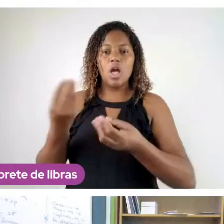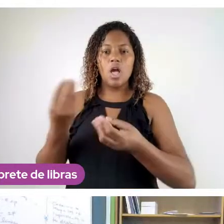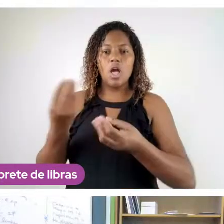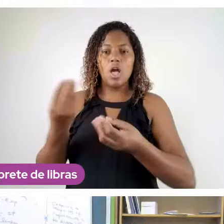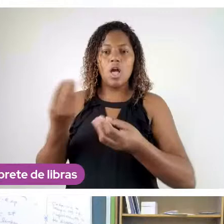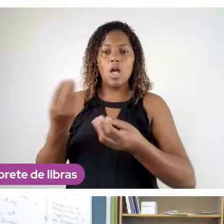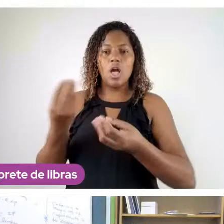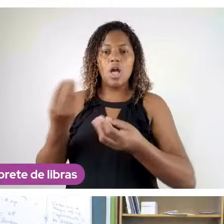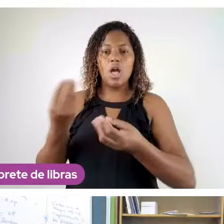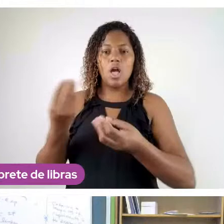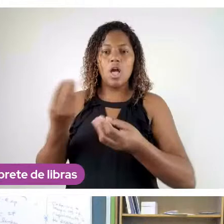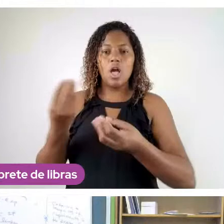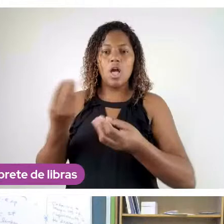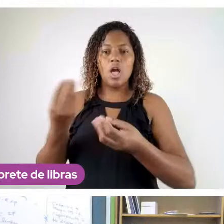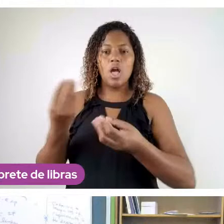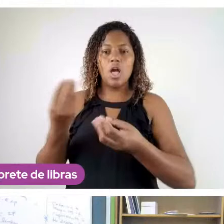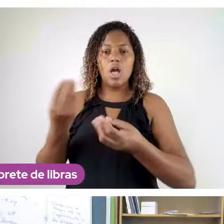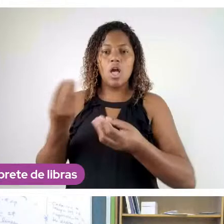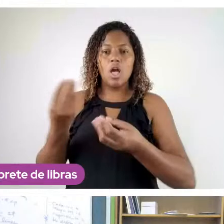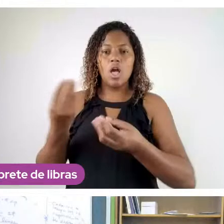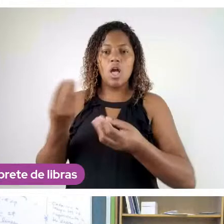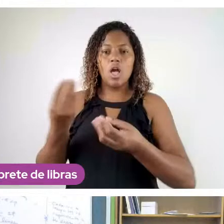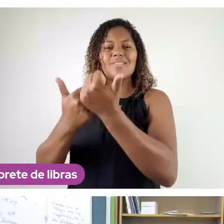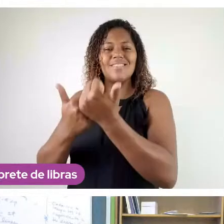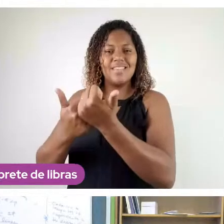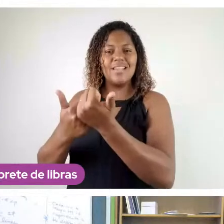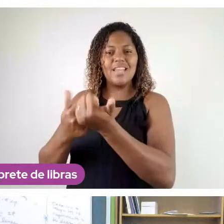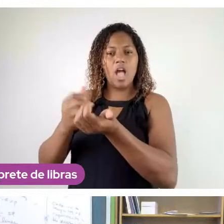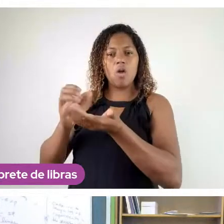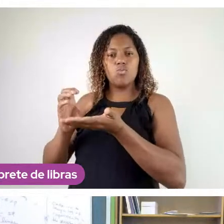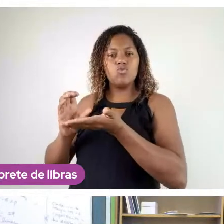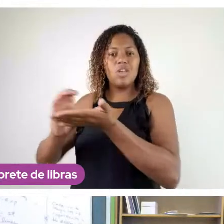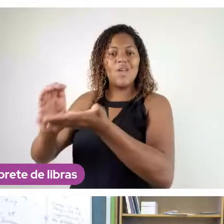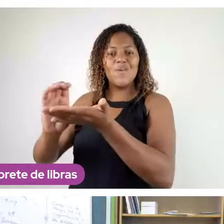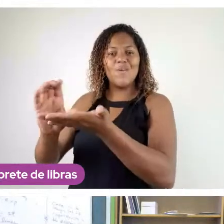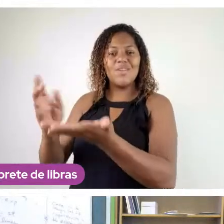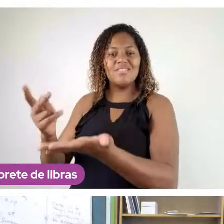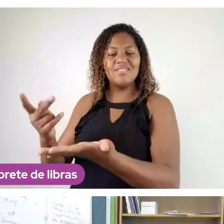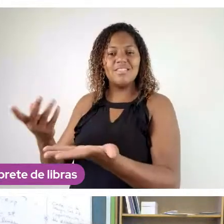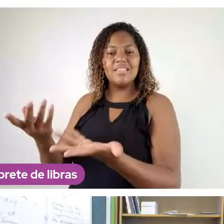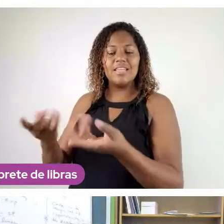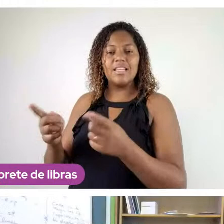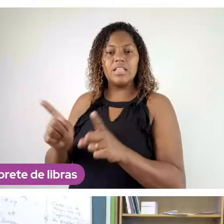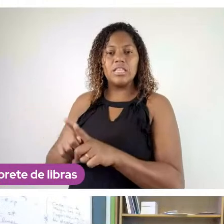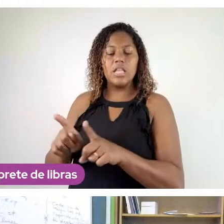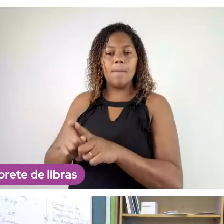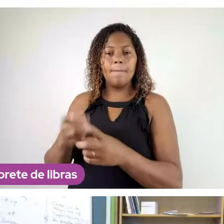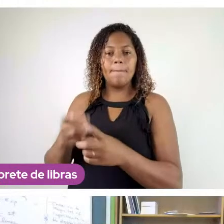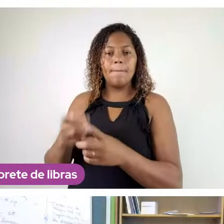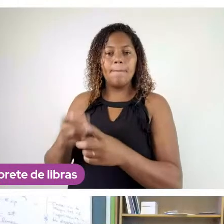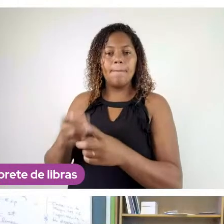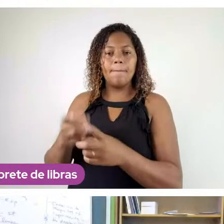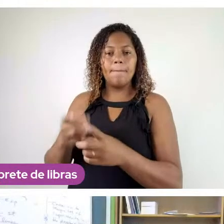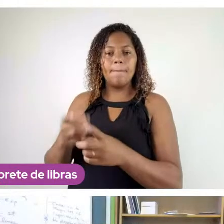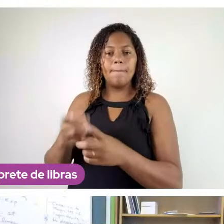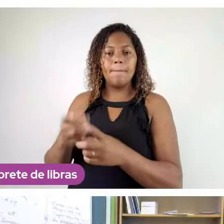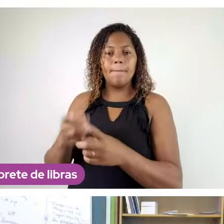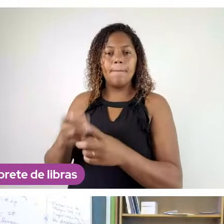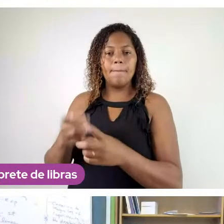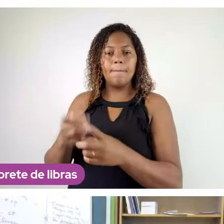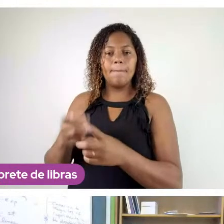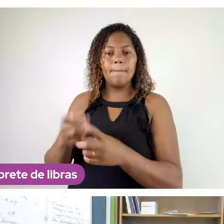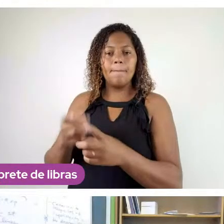auxiliar con los recursos que vienen del océano, cómo puede ser una solución para el hambre, para